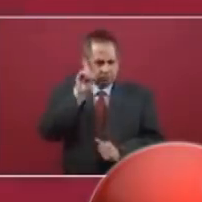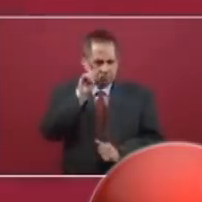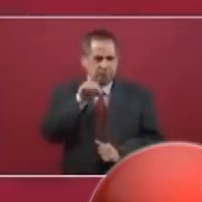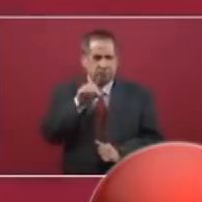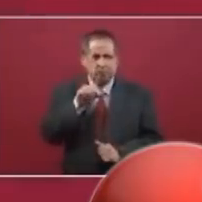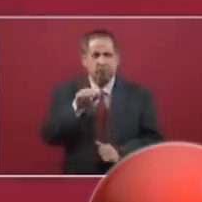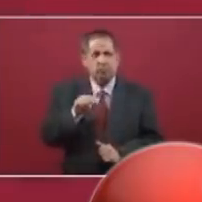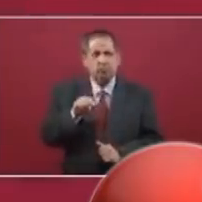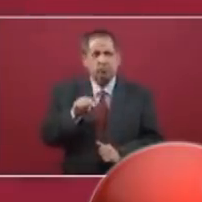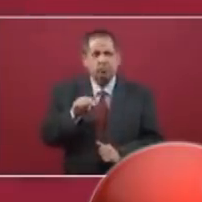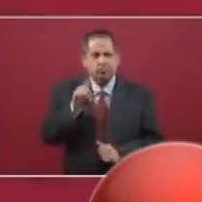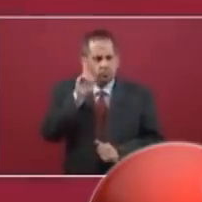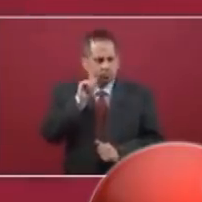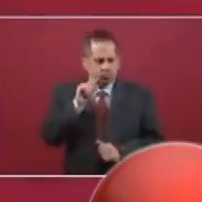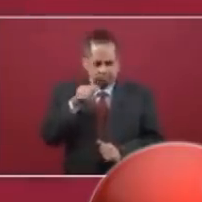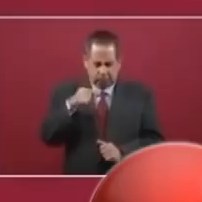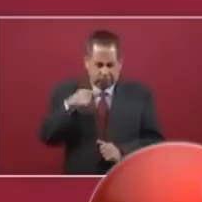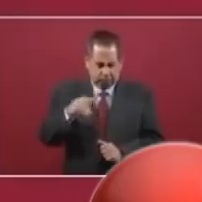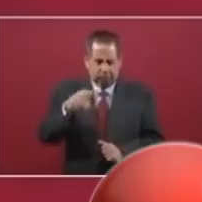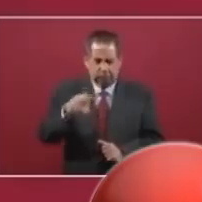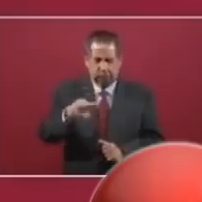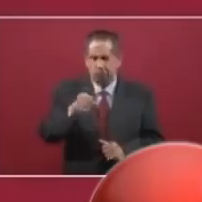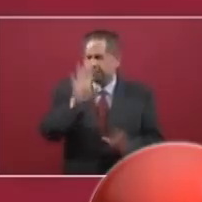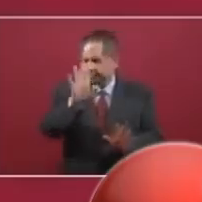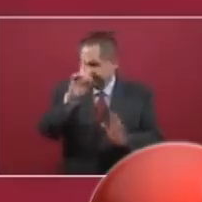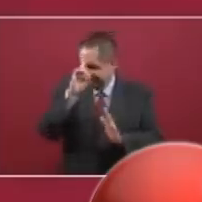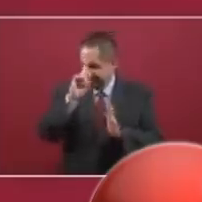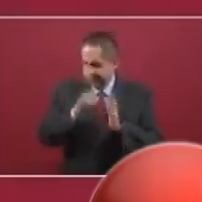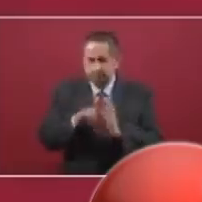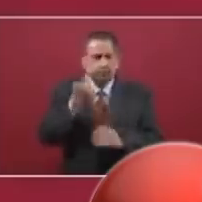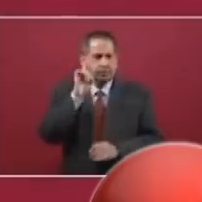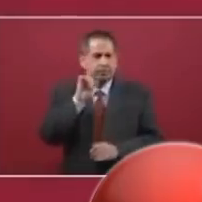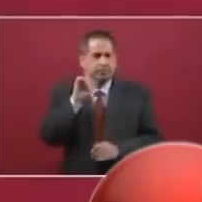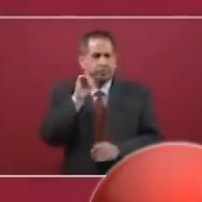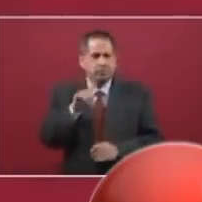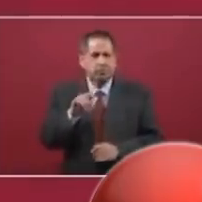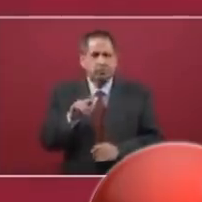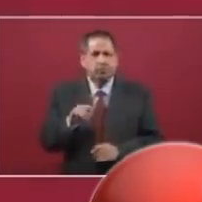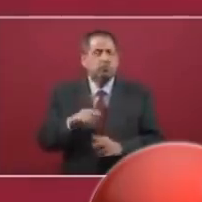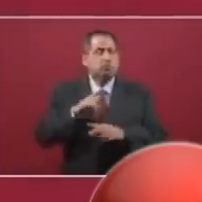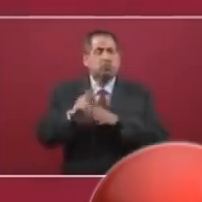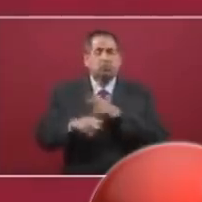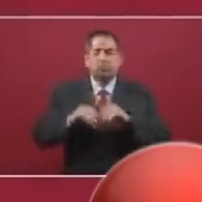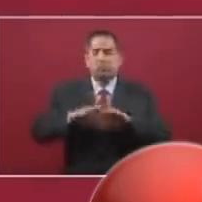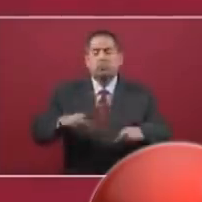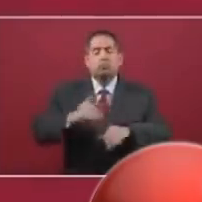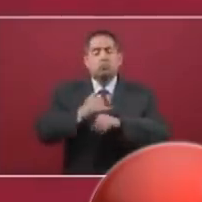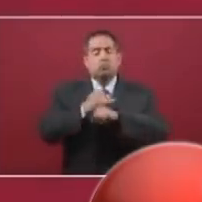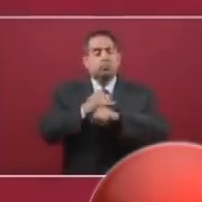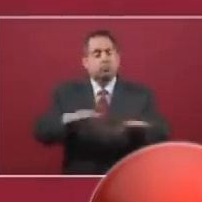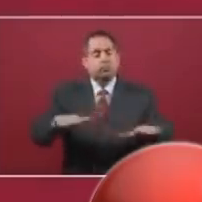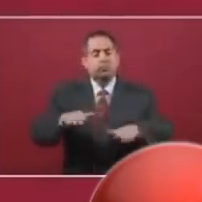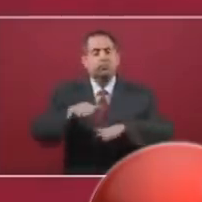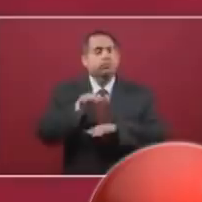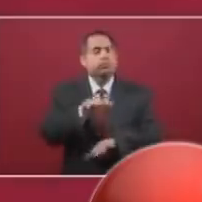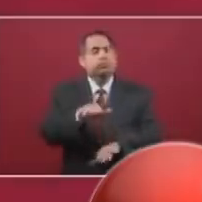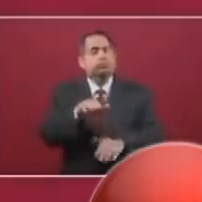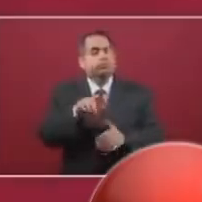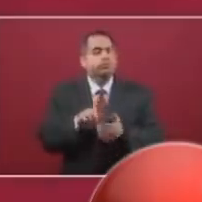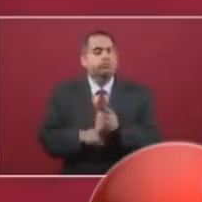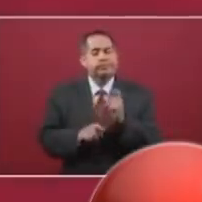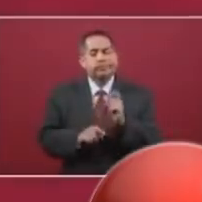mañana o pasado, creo que mañana, se va a dar el informe